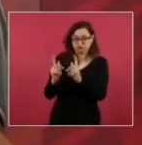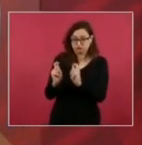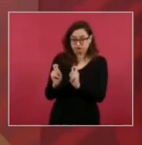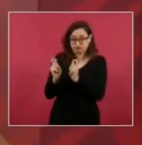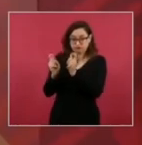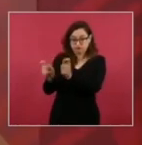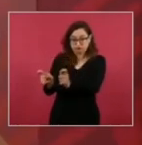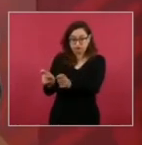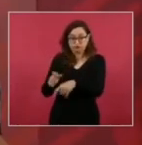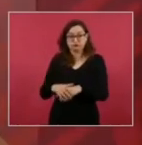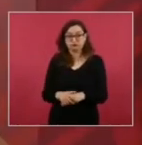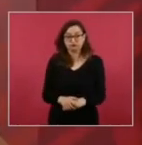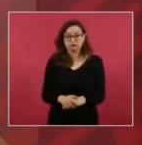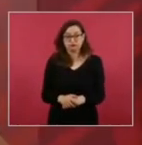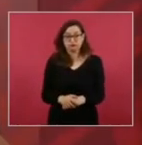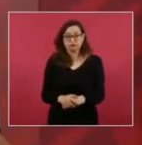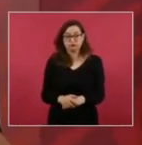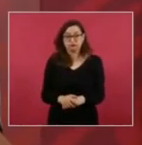que propuse